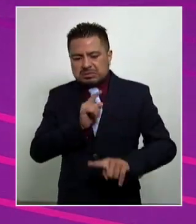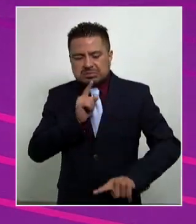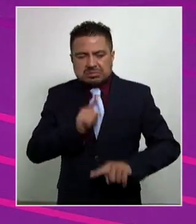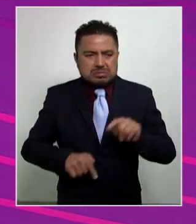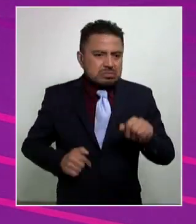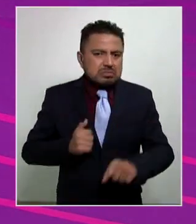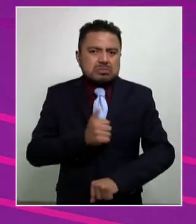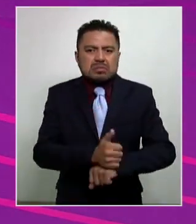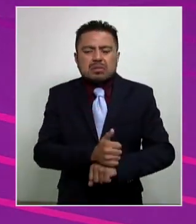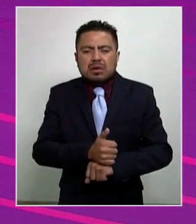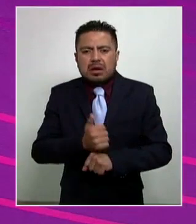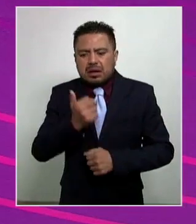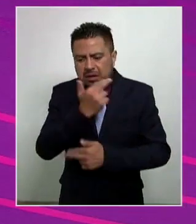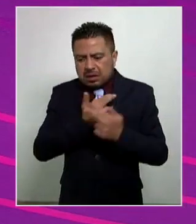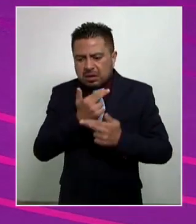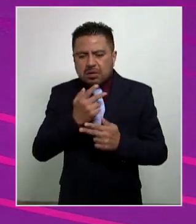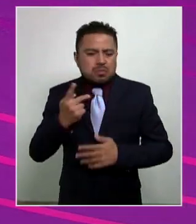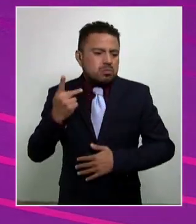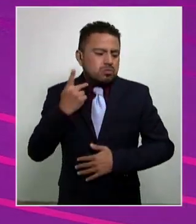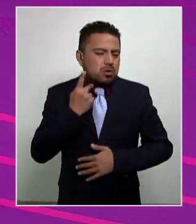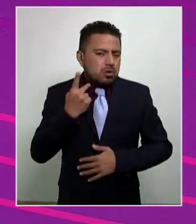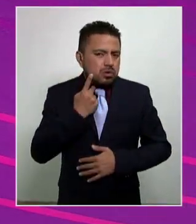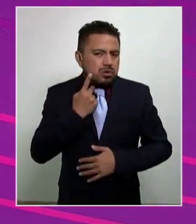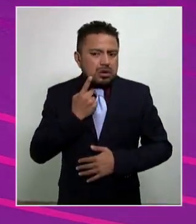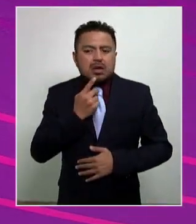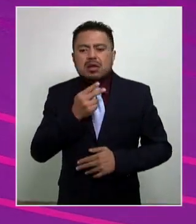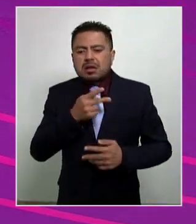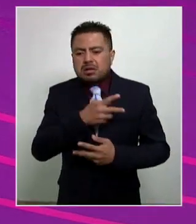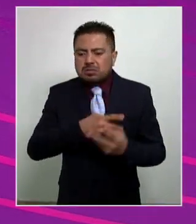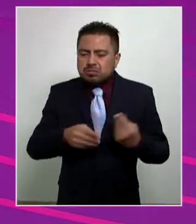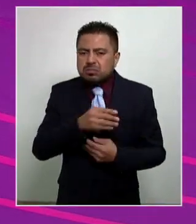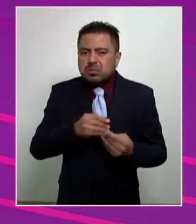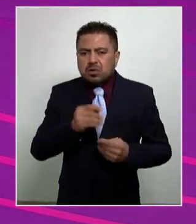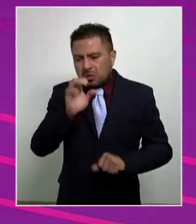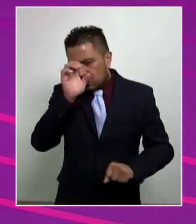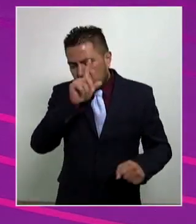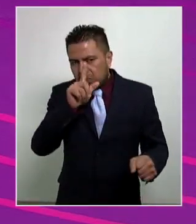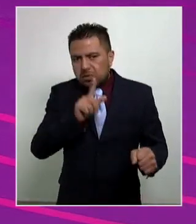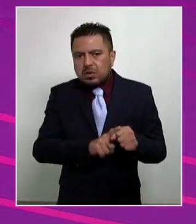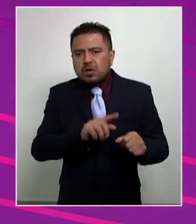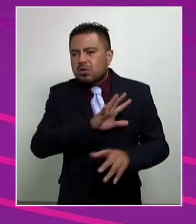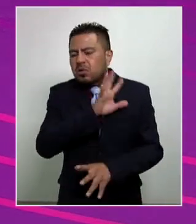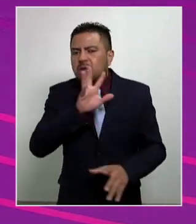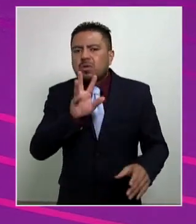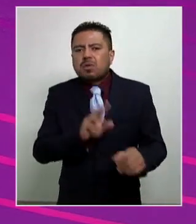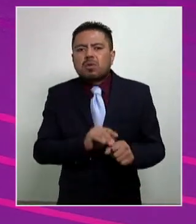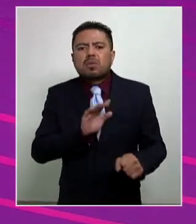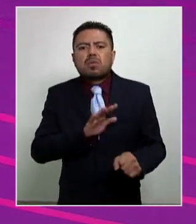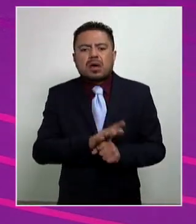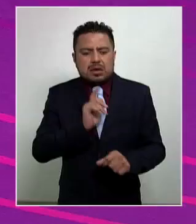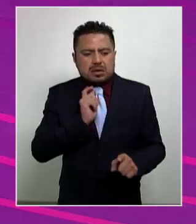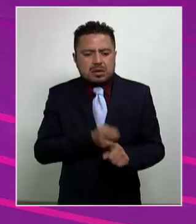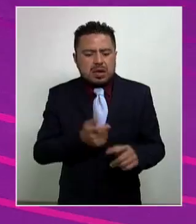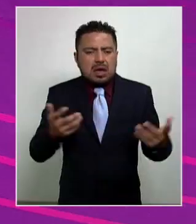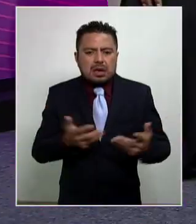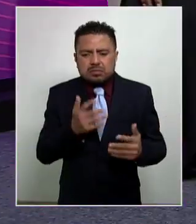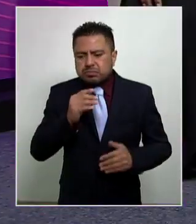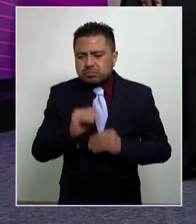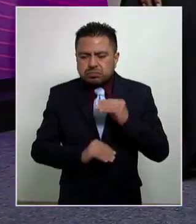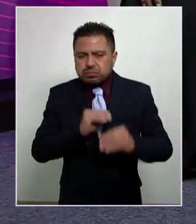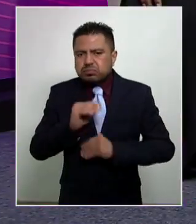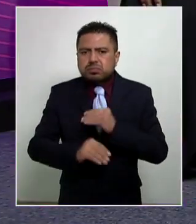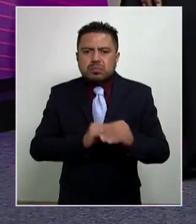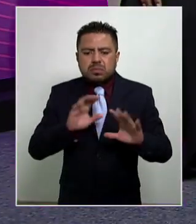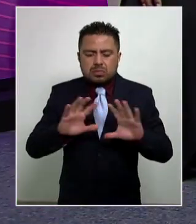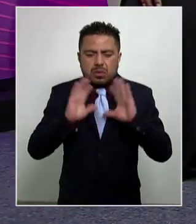que se revisan al nivel político, al nivel económico y al nivel cultural todo lo que es la construcción del